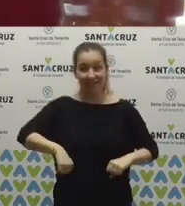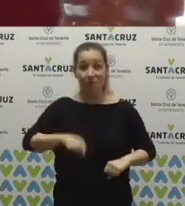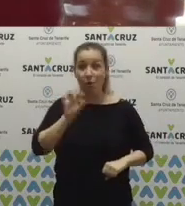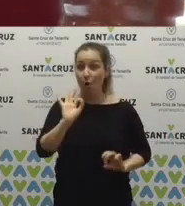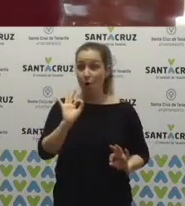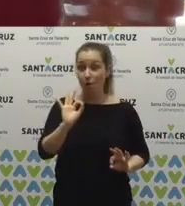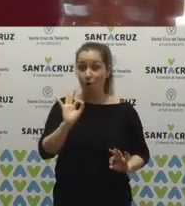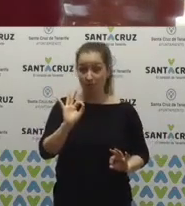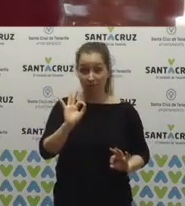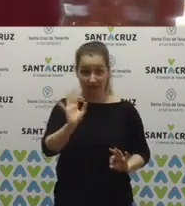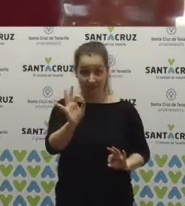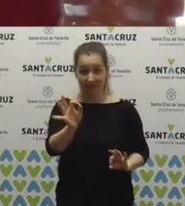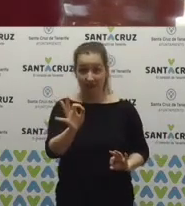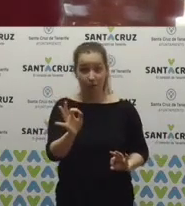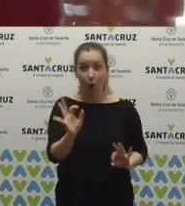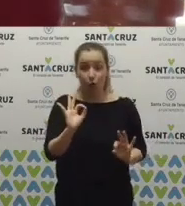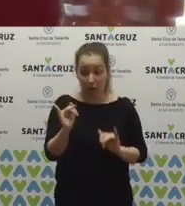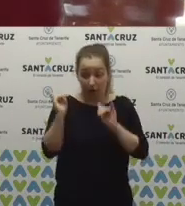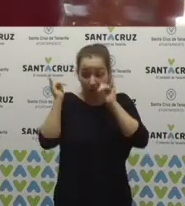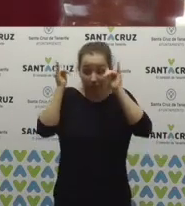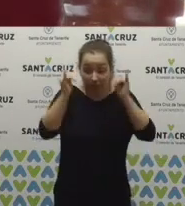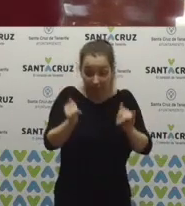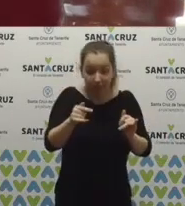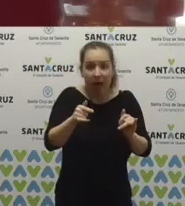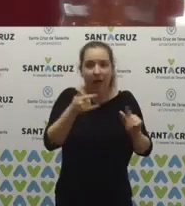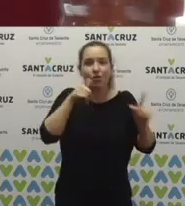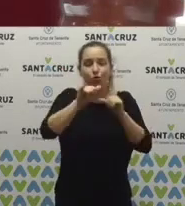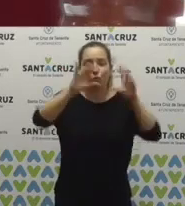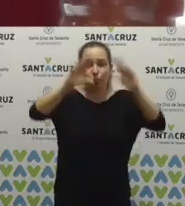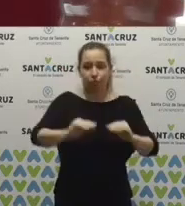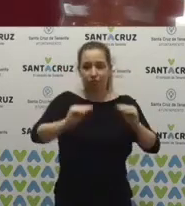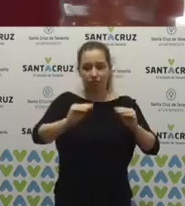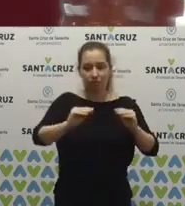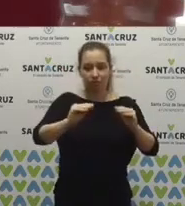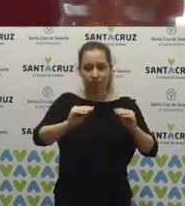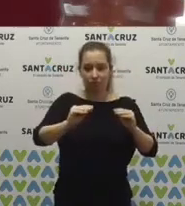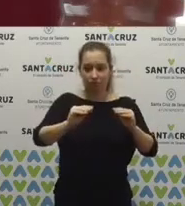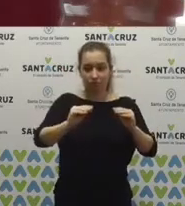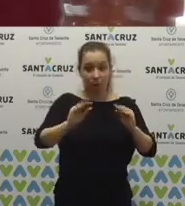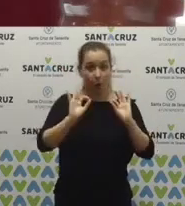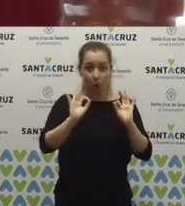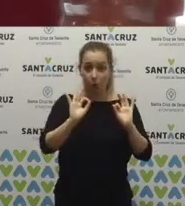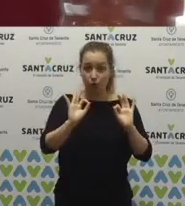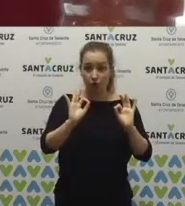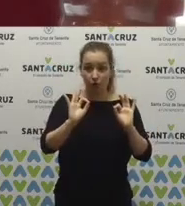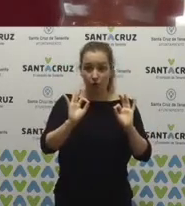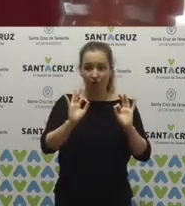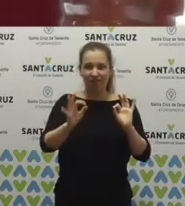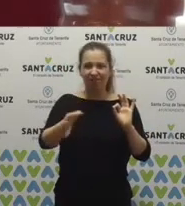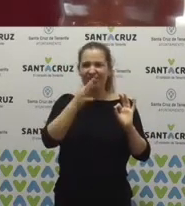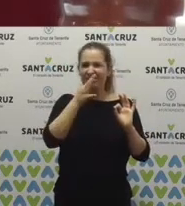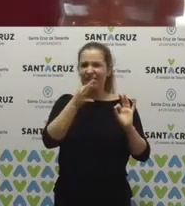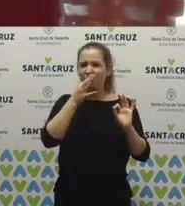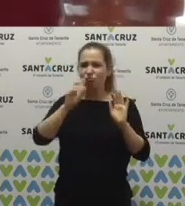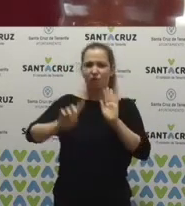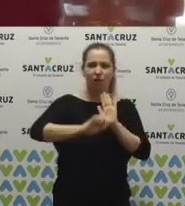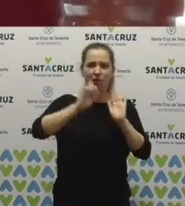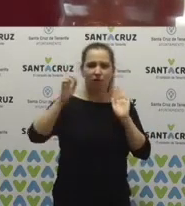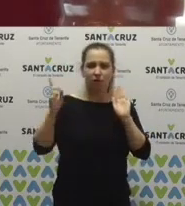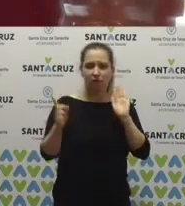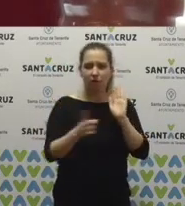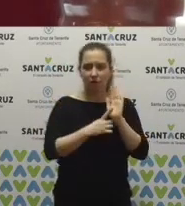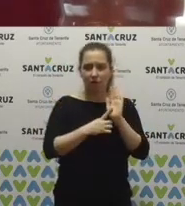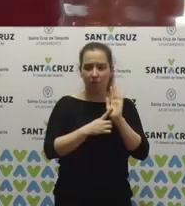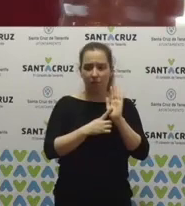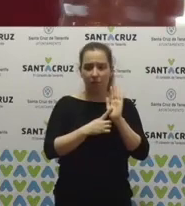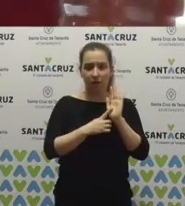es cierto pero acaba de llegar y ese día estaba como para irse el discurso entero de la persona que